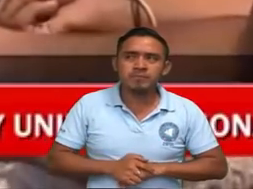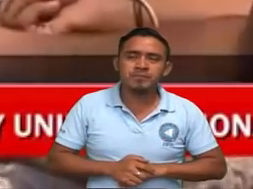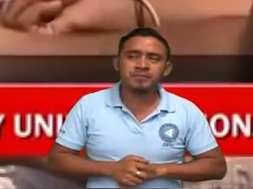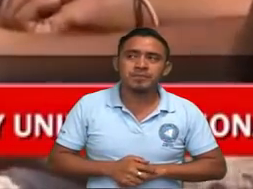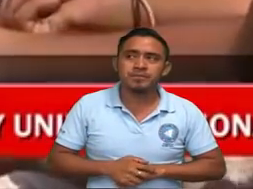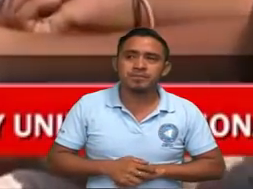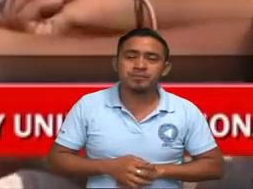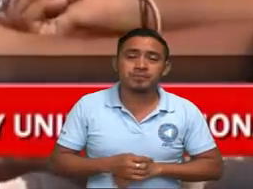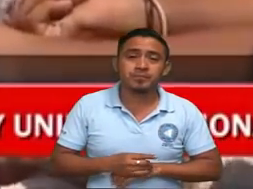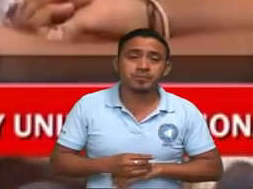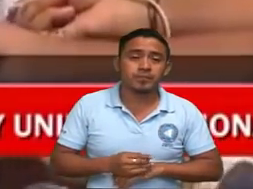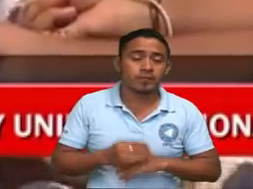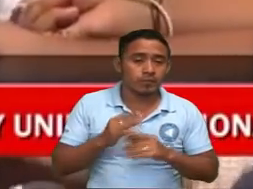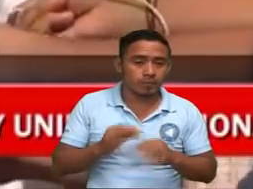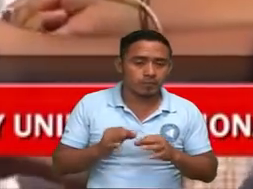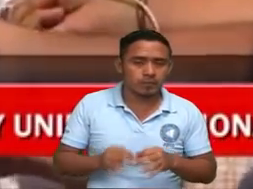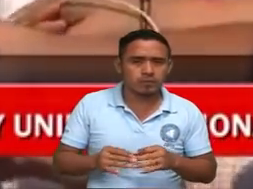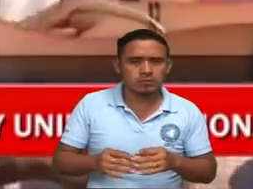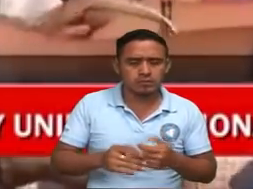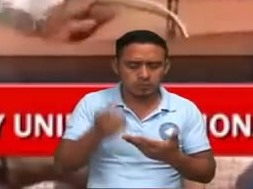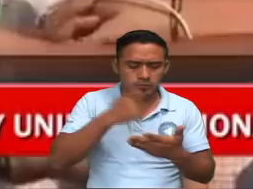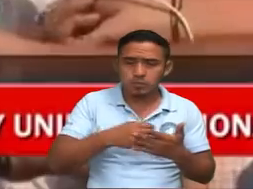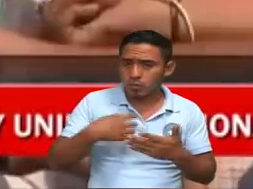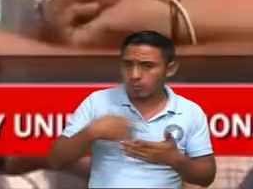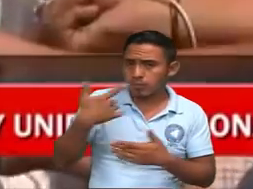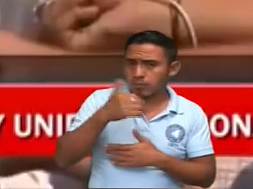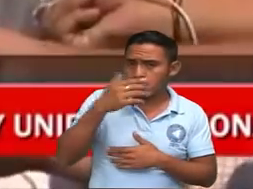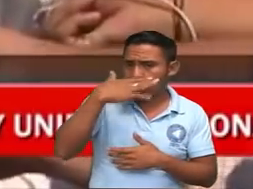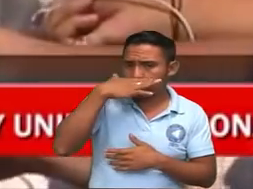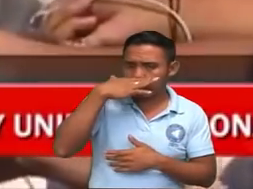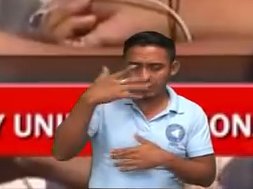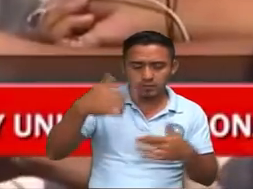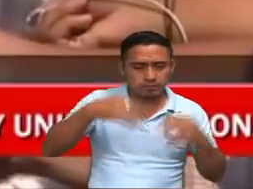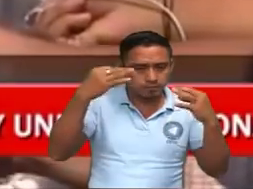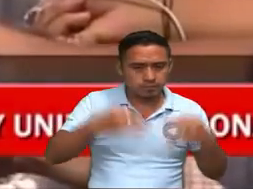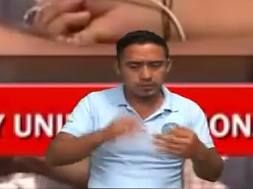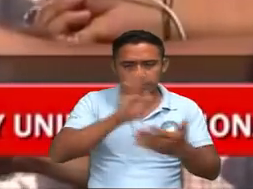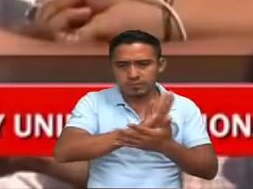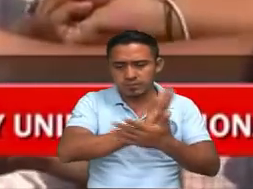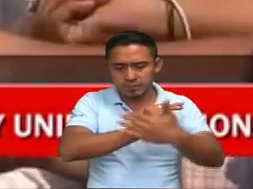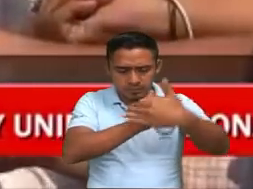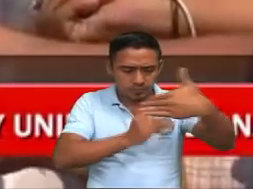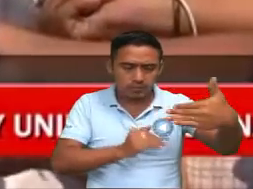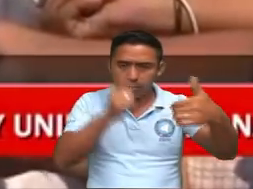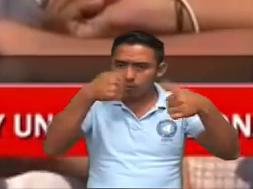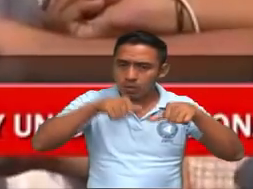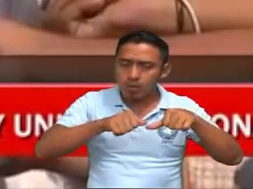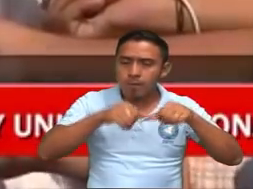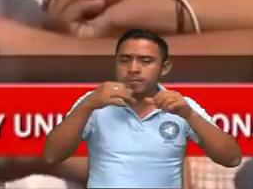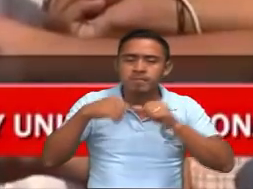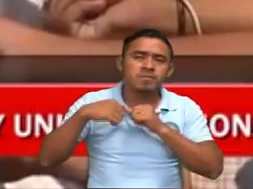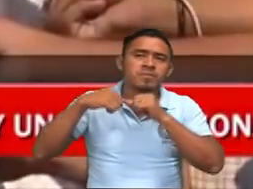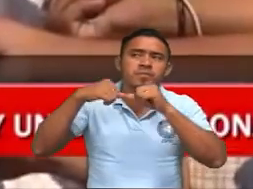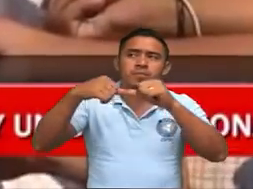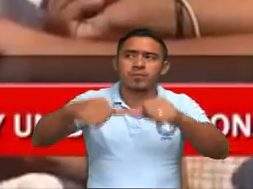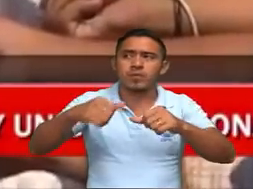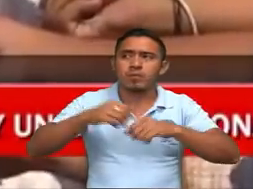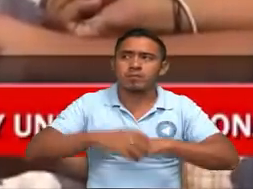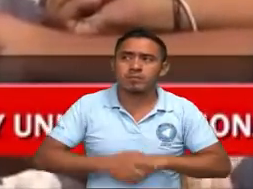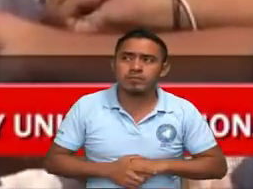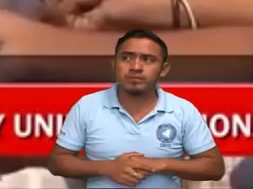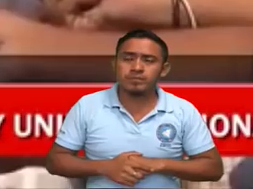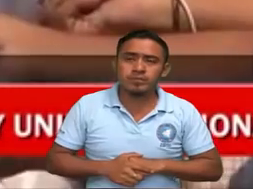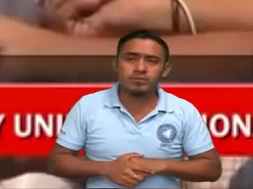GRUN cumple con lo firmado, con lo acordado, que es la hoja de ruta. Y seguimos cumpliendo con lo acordado, que